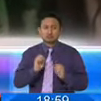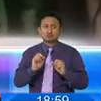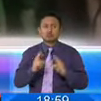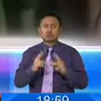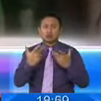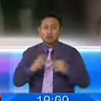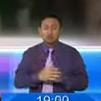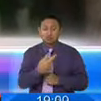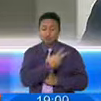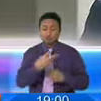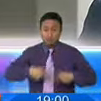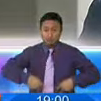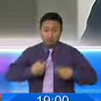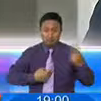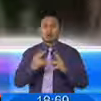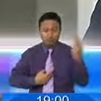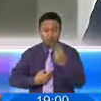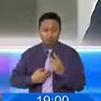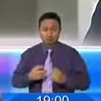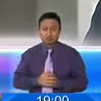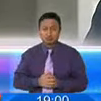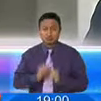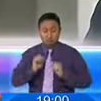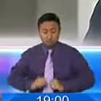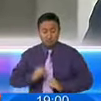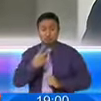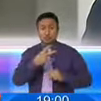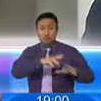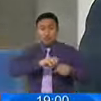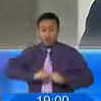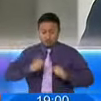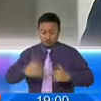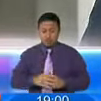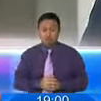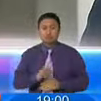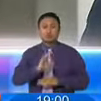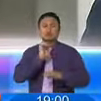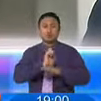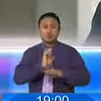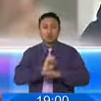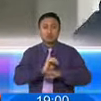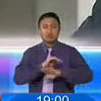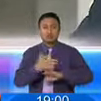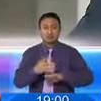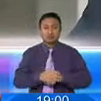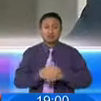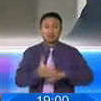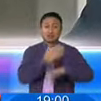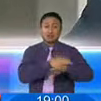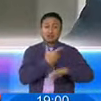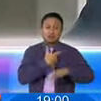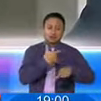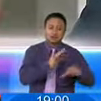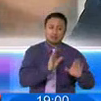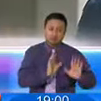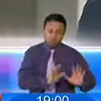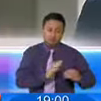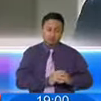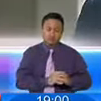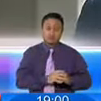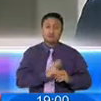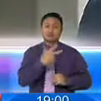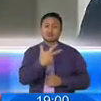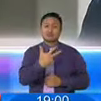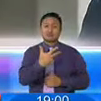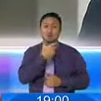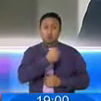sean devueltos con vida. Esperaríamos que sí, que entreguen a los secuestrados. Lo que pasa es que el Ecuador tampoco puede ceder. Ya lo hizo en un primer momento para traer de vuelta a nuestros